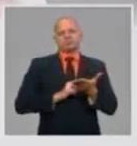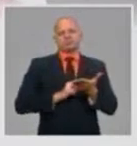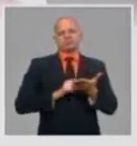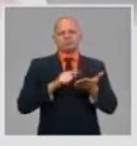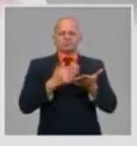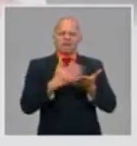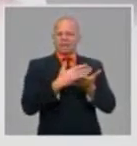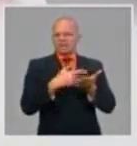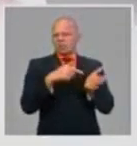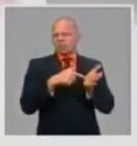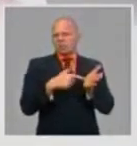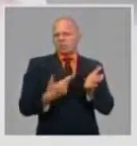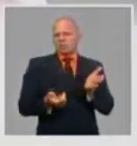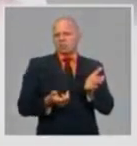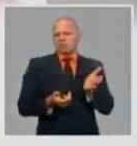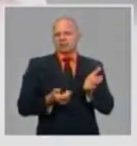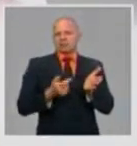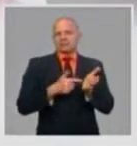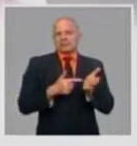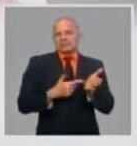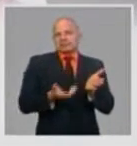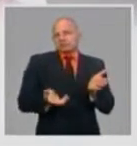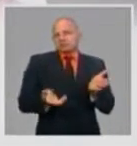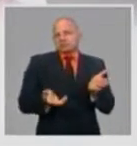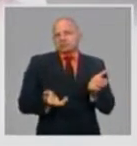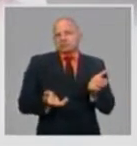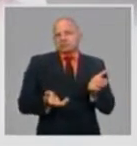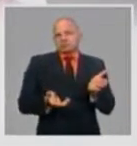Este libro fue toda una especie de biblia